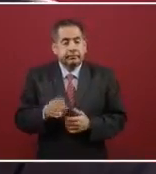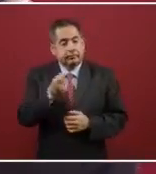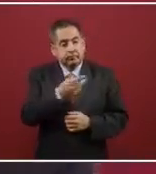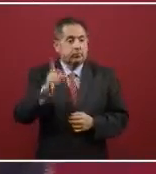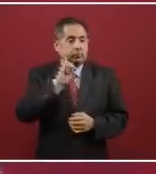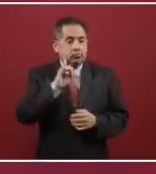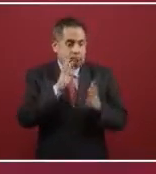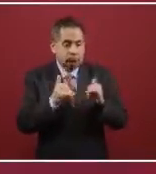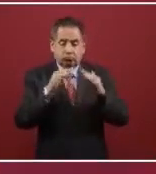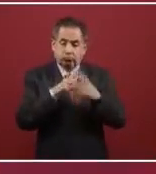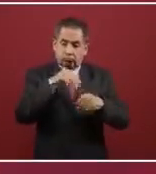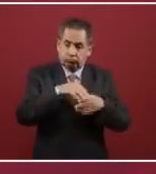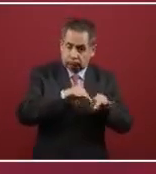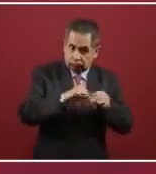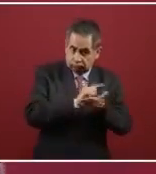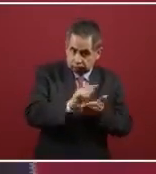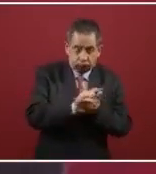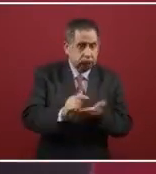las trabajadoras domésticas.